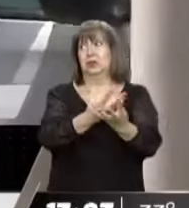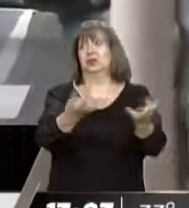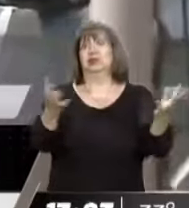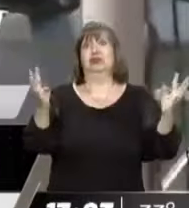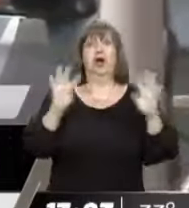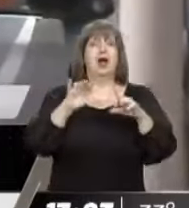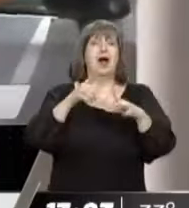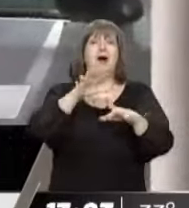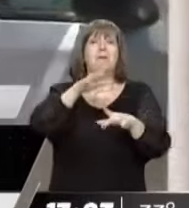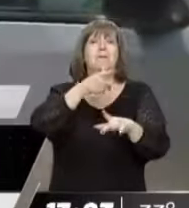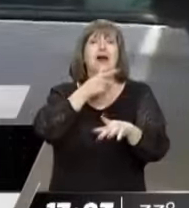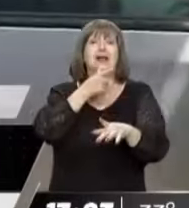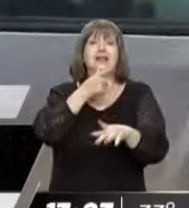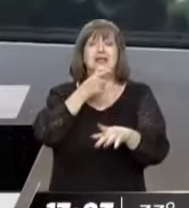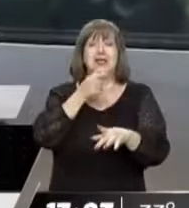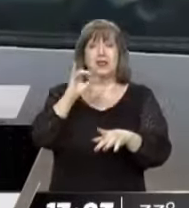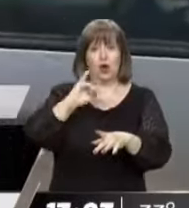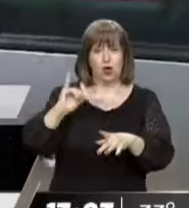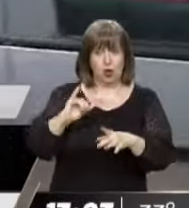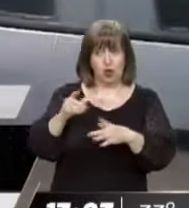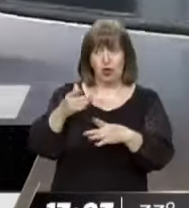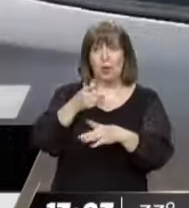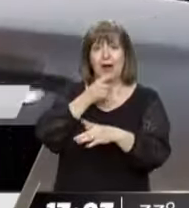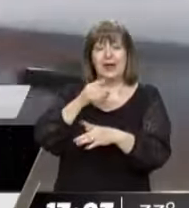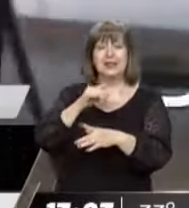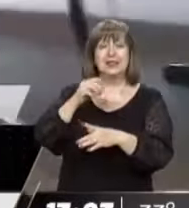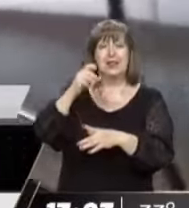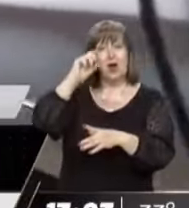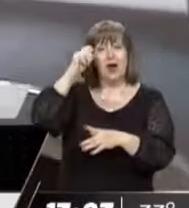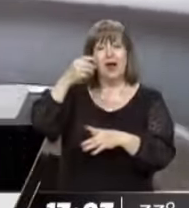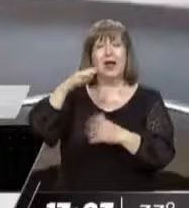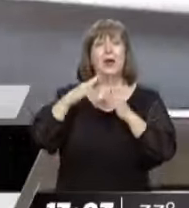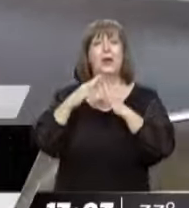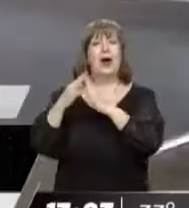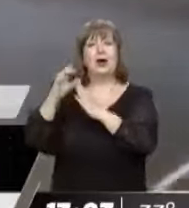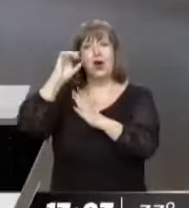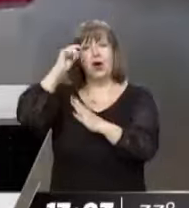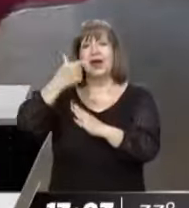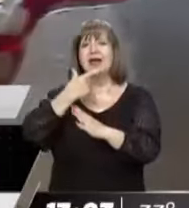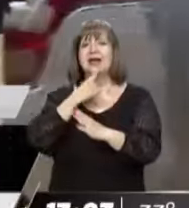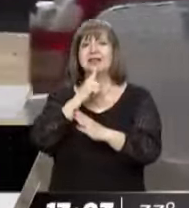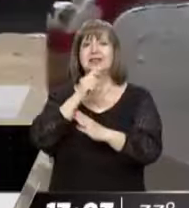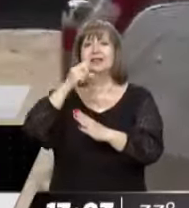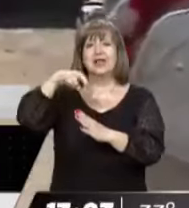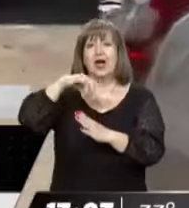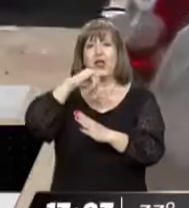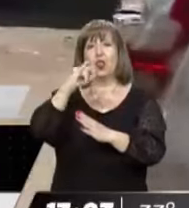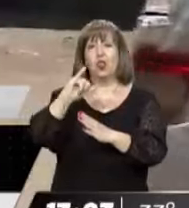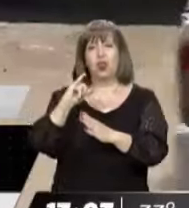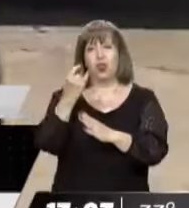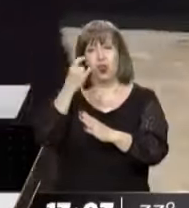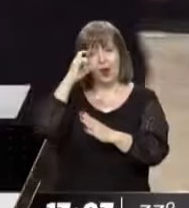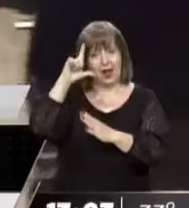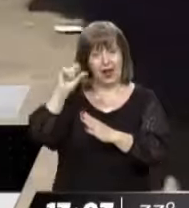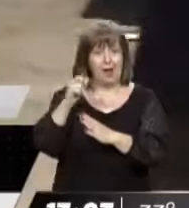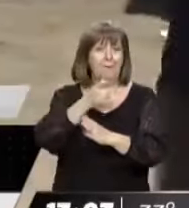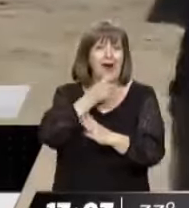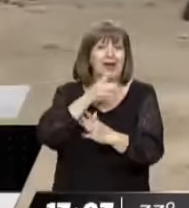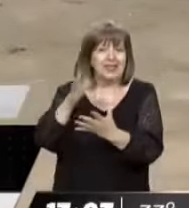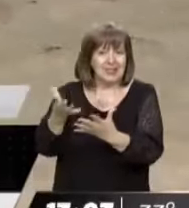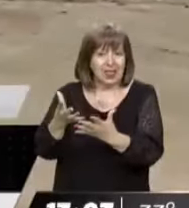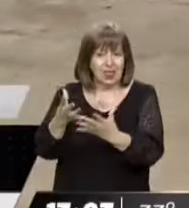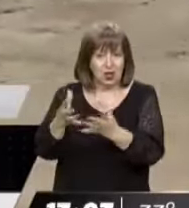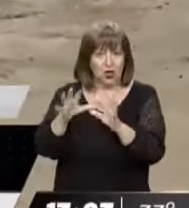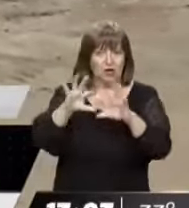gran barrio de las afueras o de la parte de atrás de Viña del Mar. Fíjate cómo han usado esta cancha para ir trayendo todos los escombros, porque